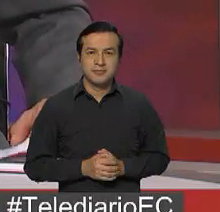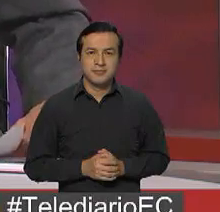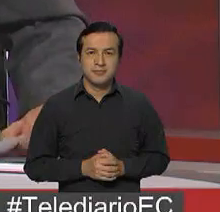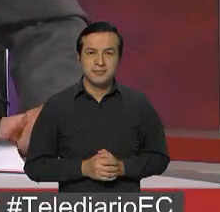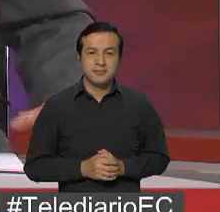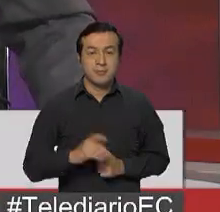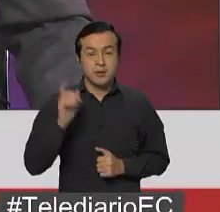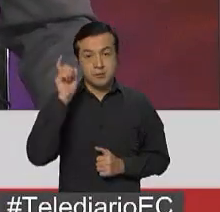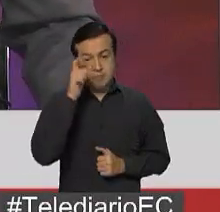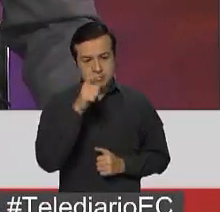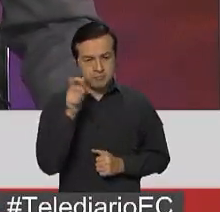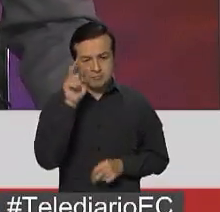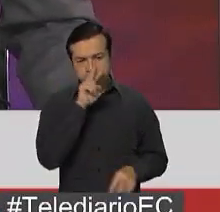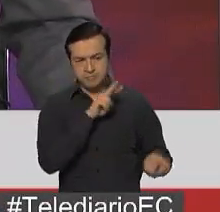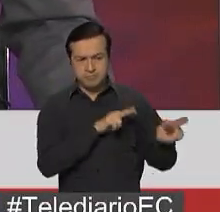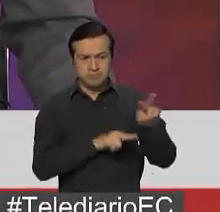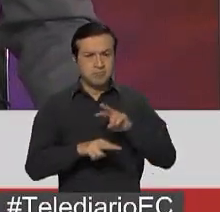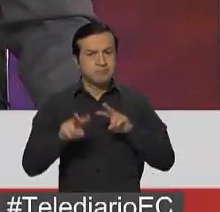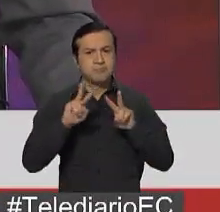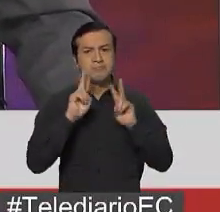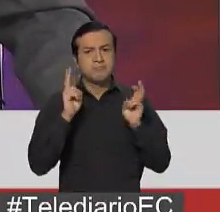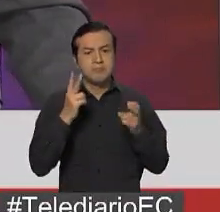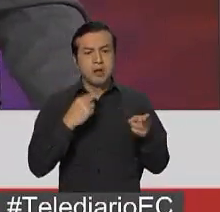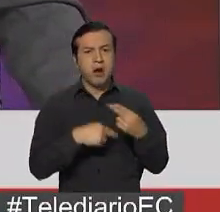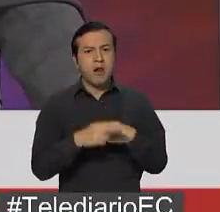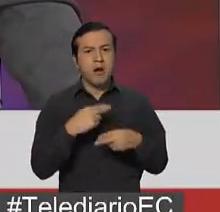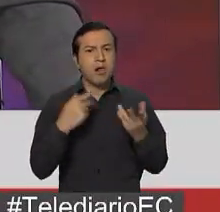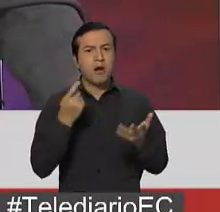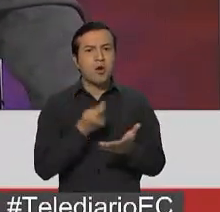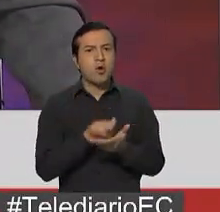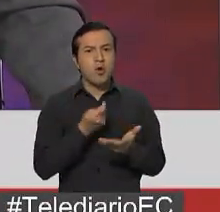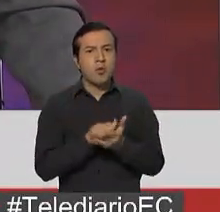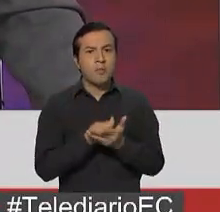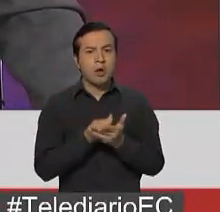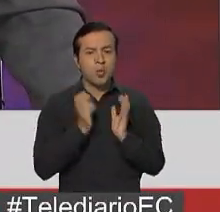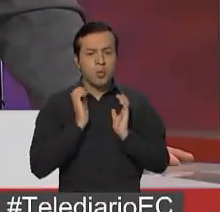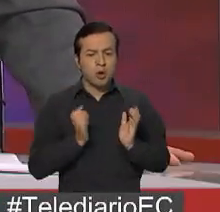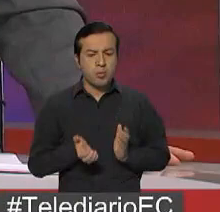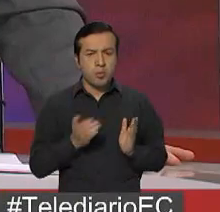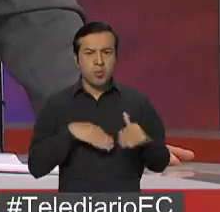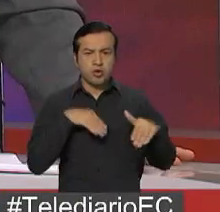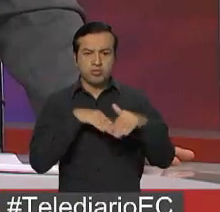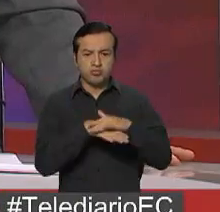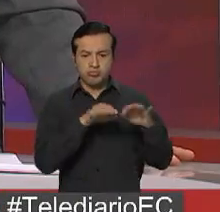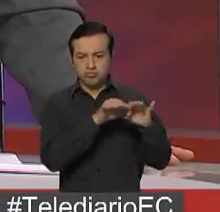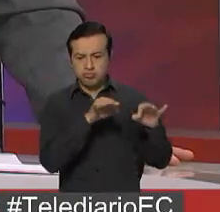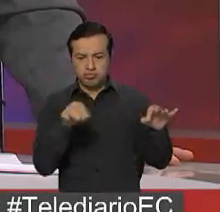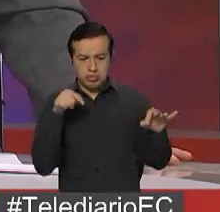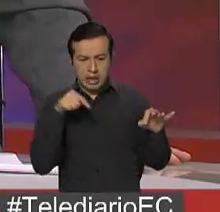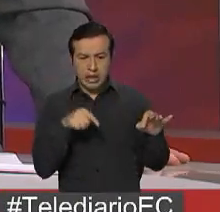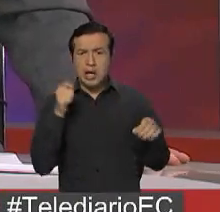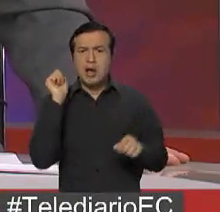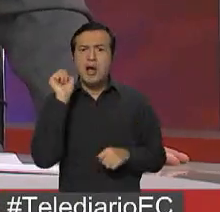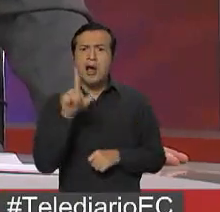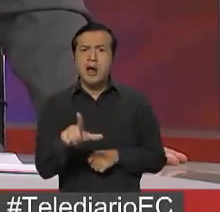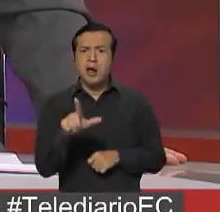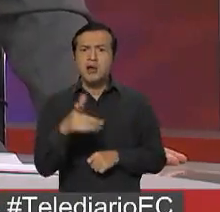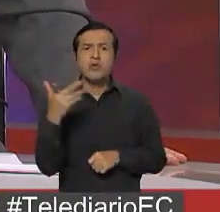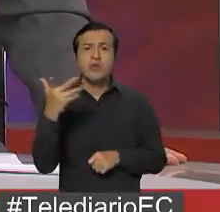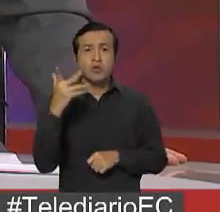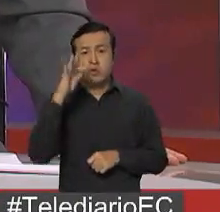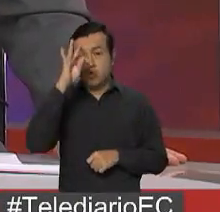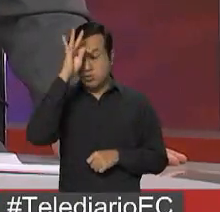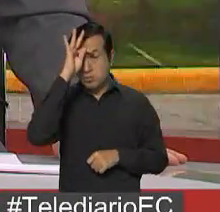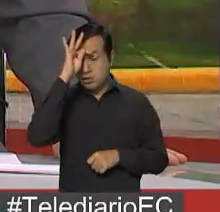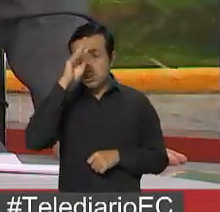la fiscalía investiga un presunto delito de peculado en la compra de bolsas para cadáveres con un aparente sobreprecio en el hospital general